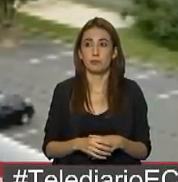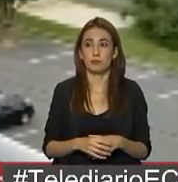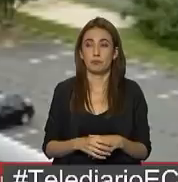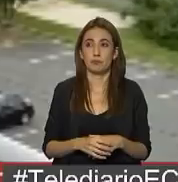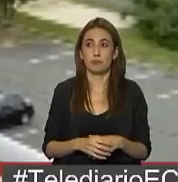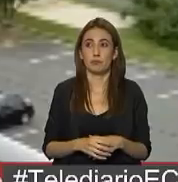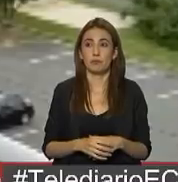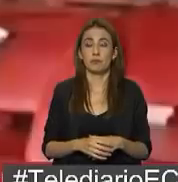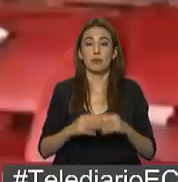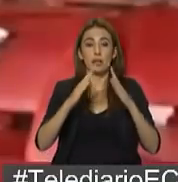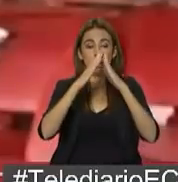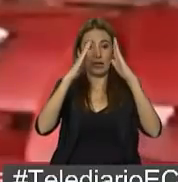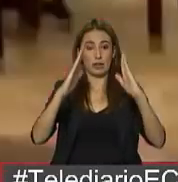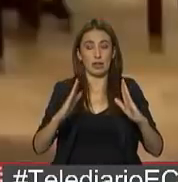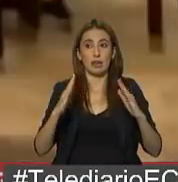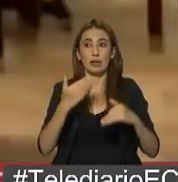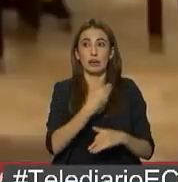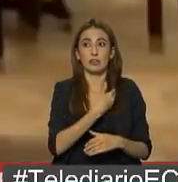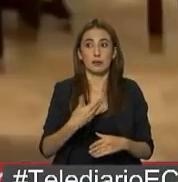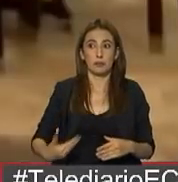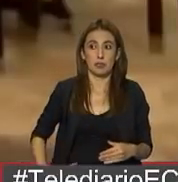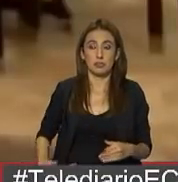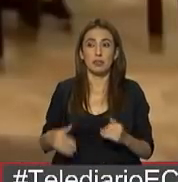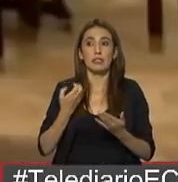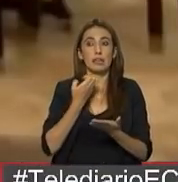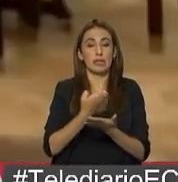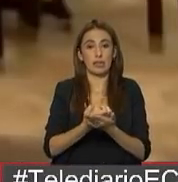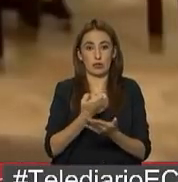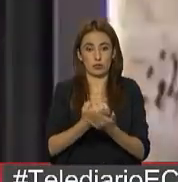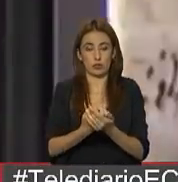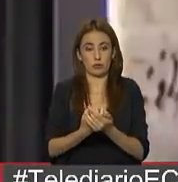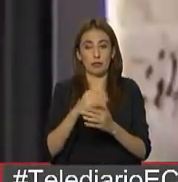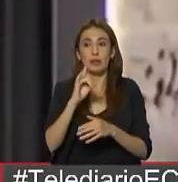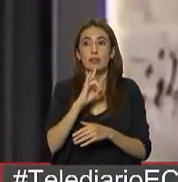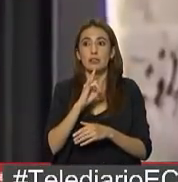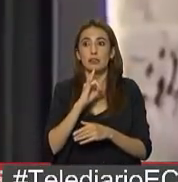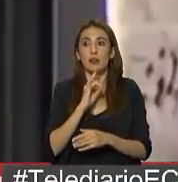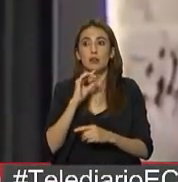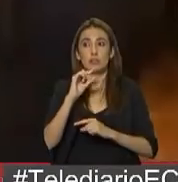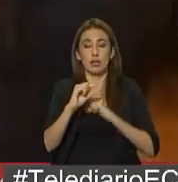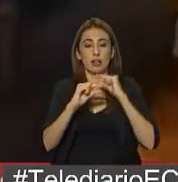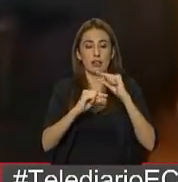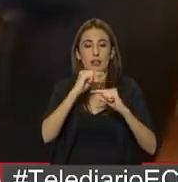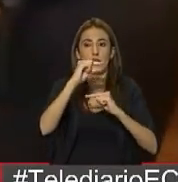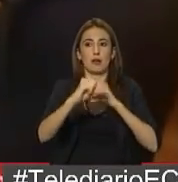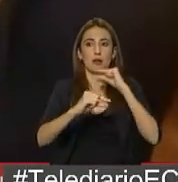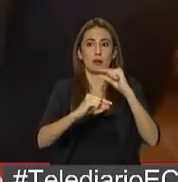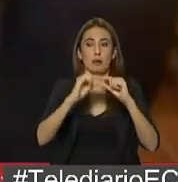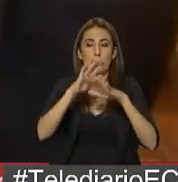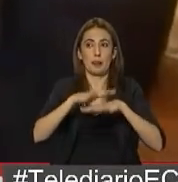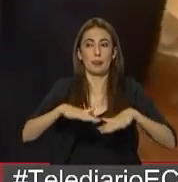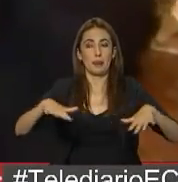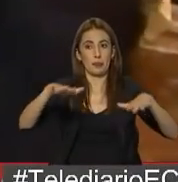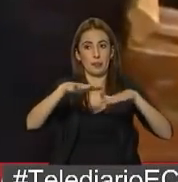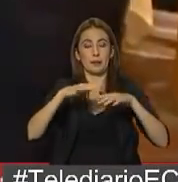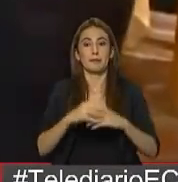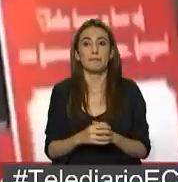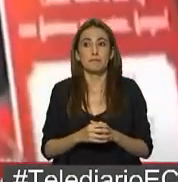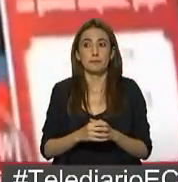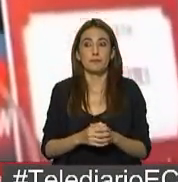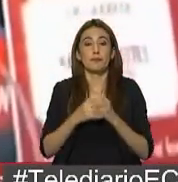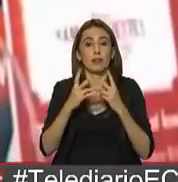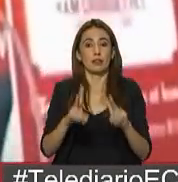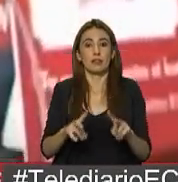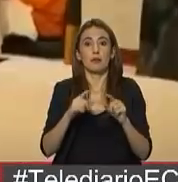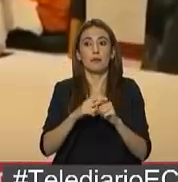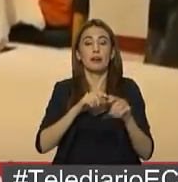La Casa Blanca afirma que la economía del país está en una etapa de recuperación tras sufrir un fuerte impacto debido a la pandemia de COVID-19. Según el